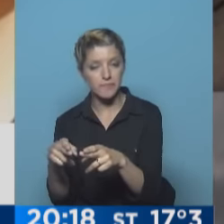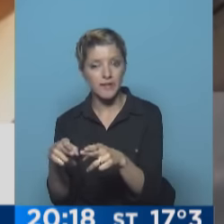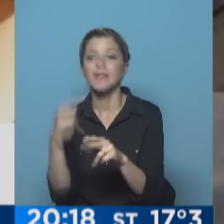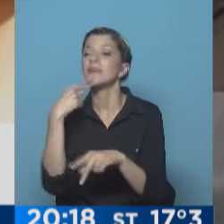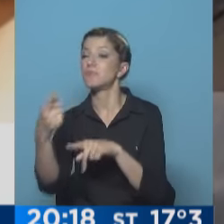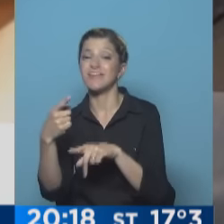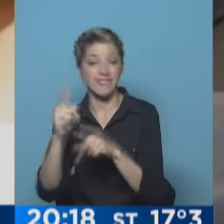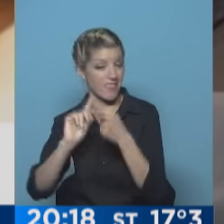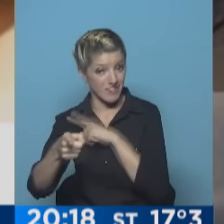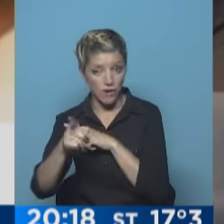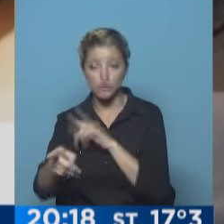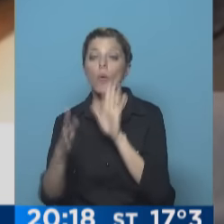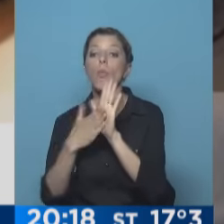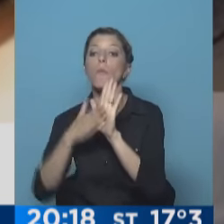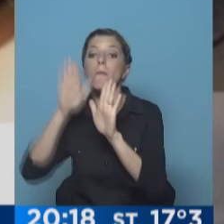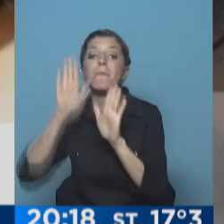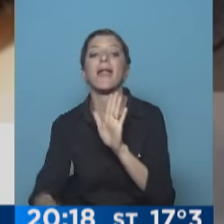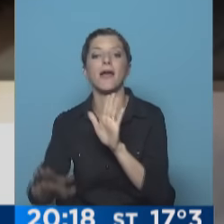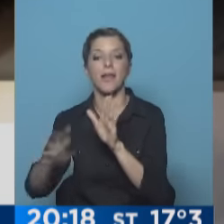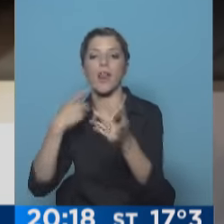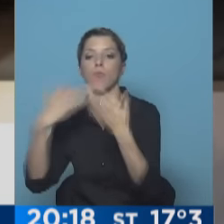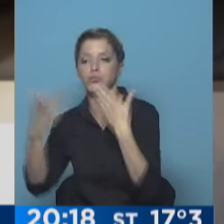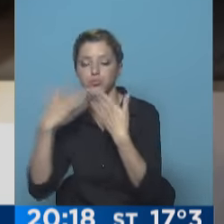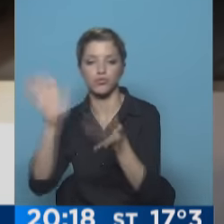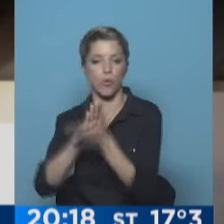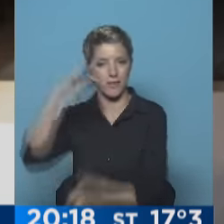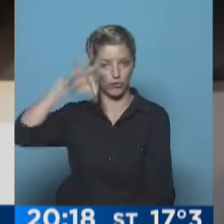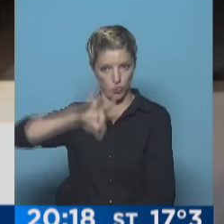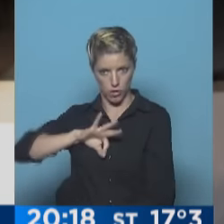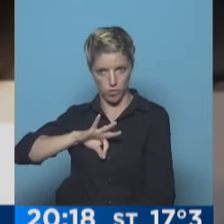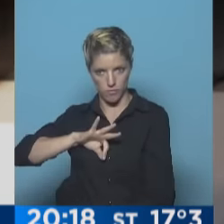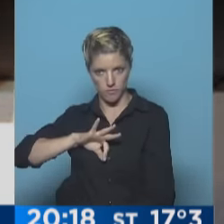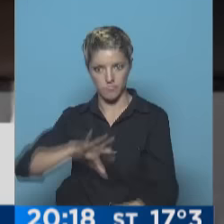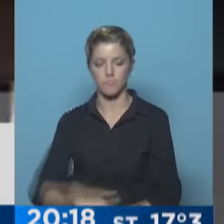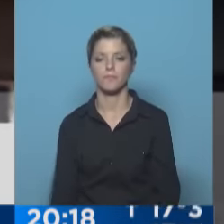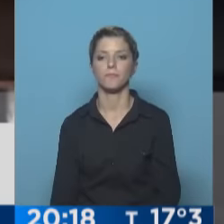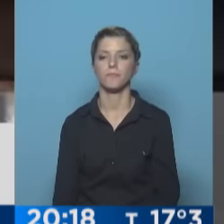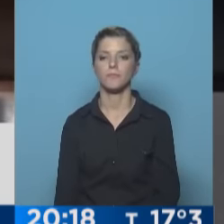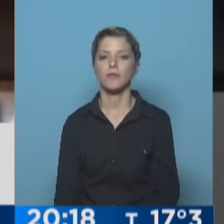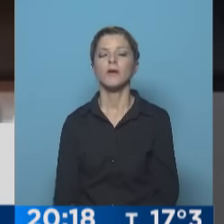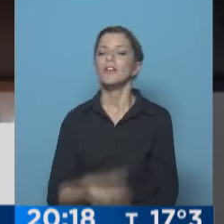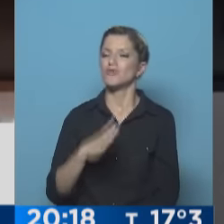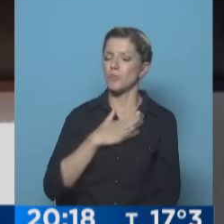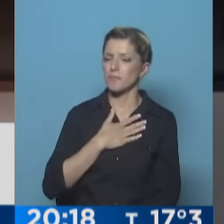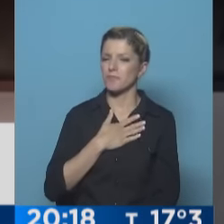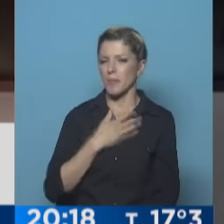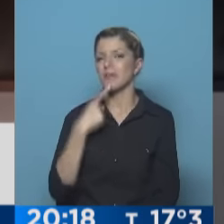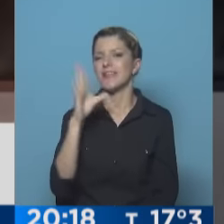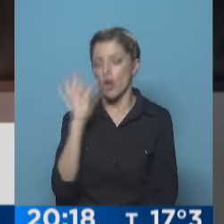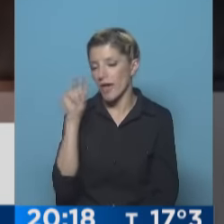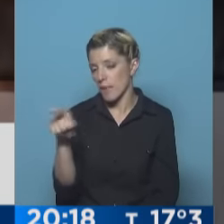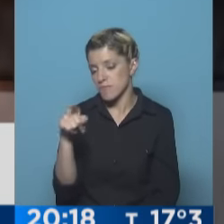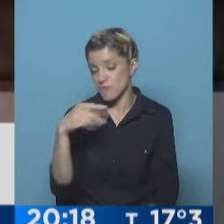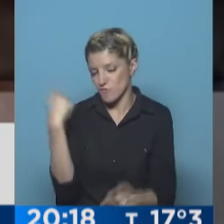entre otras cosas, un freno a las paritarias. Yo voy a decir algo que Gustavo de repente por razones políticas no lo puede